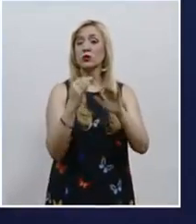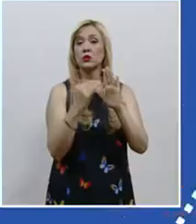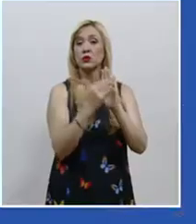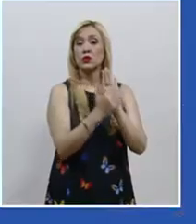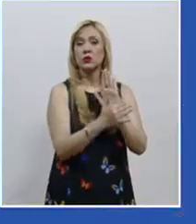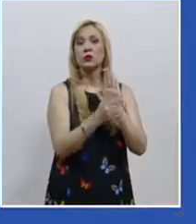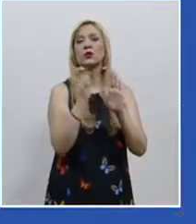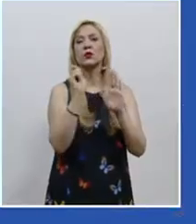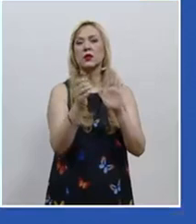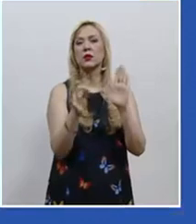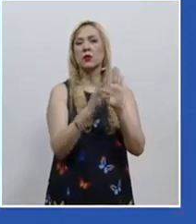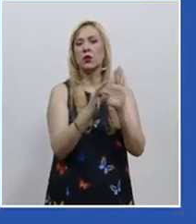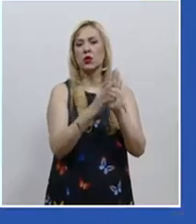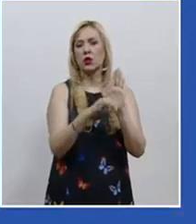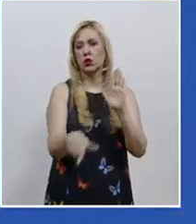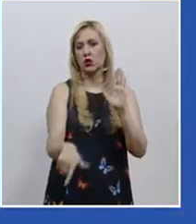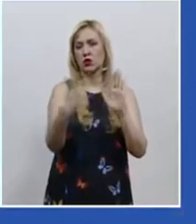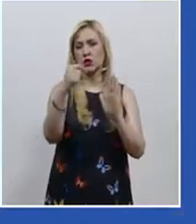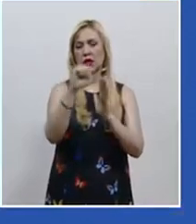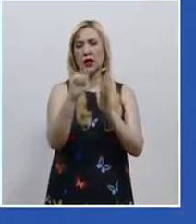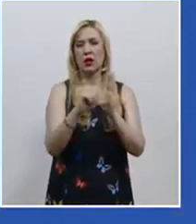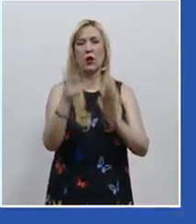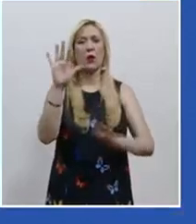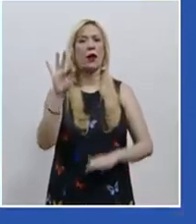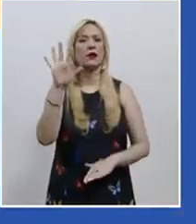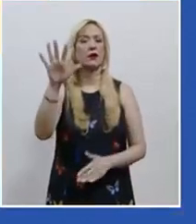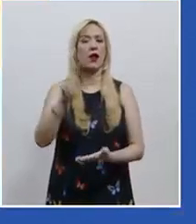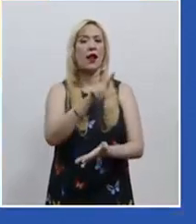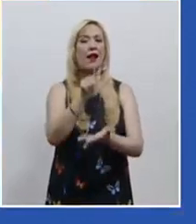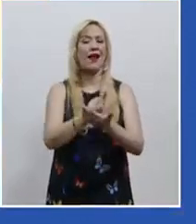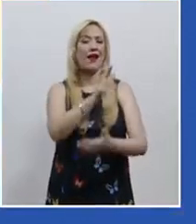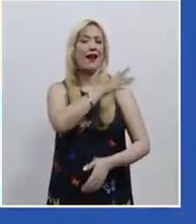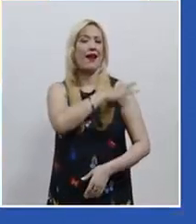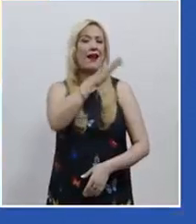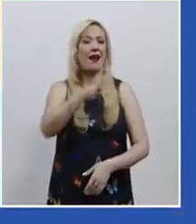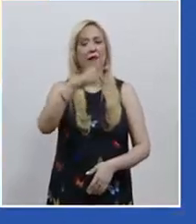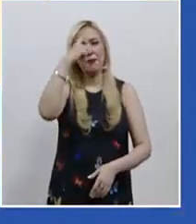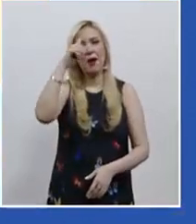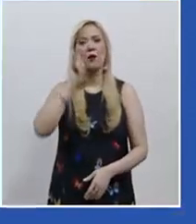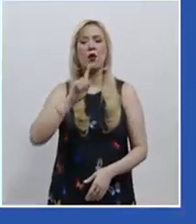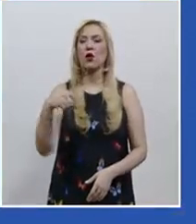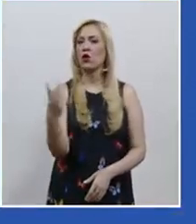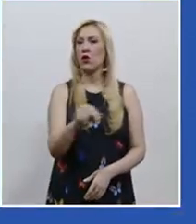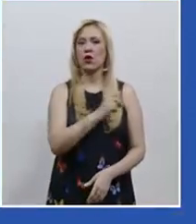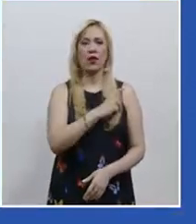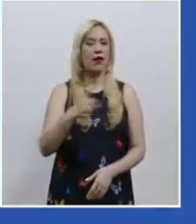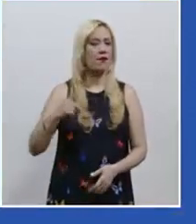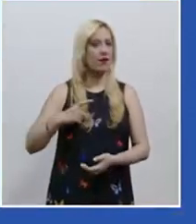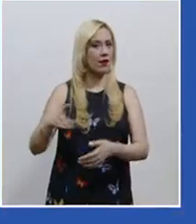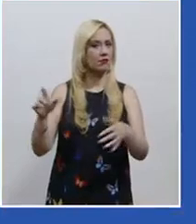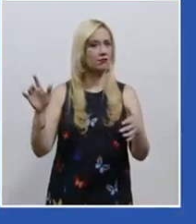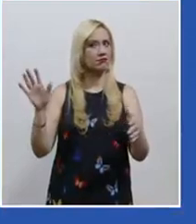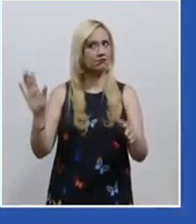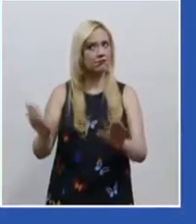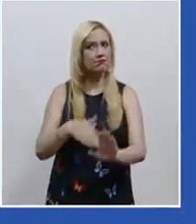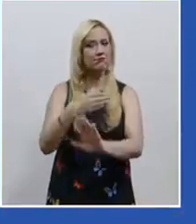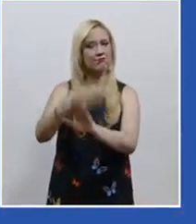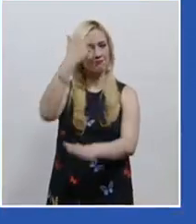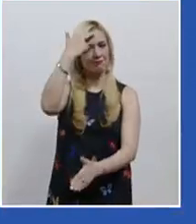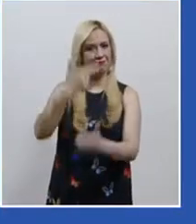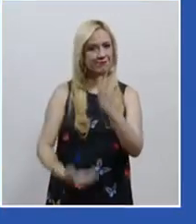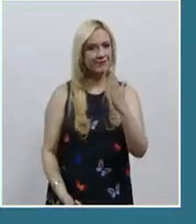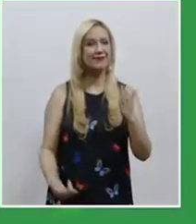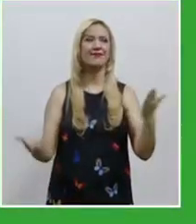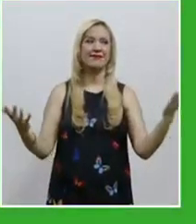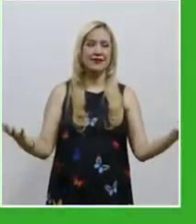fracción 12ª del artículo 45 de la Ley General de Acceso de las Mujeres a una vida libre de violencia, el cual establece eliminar